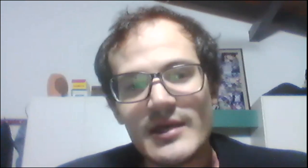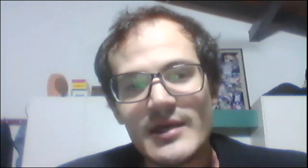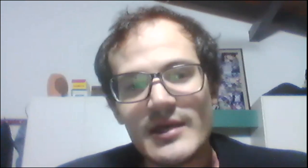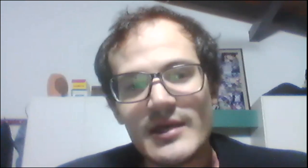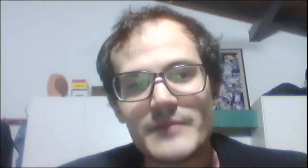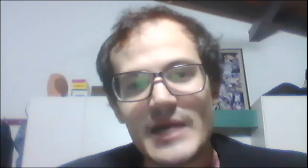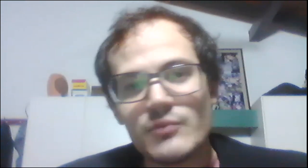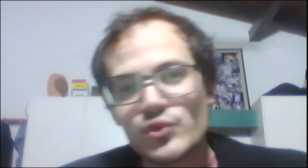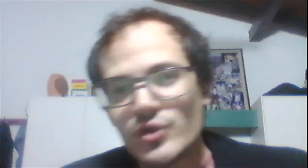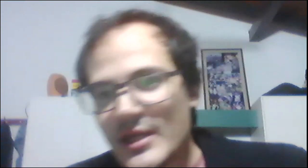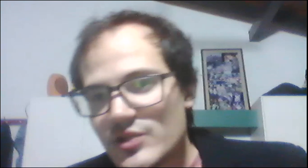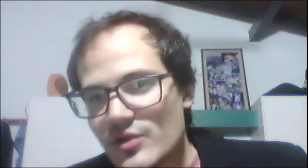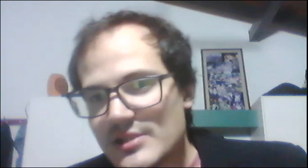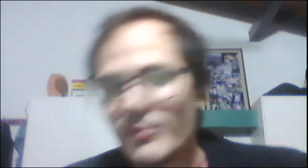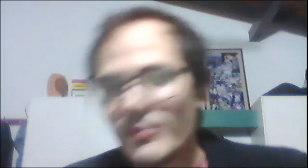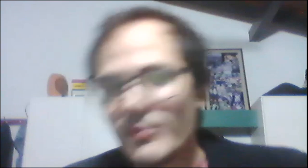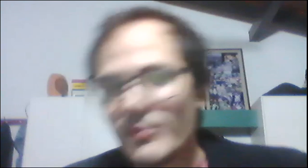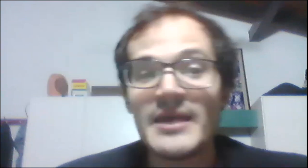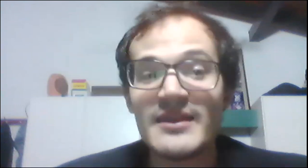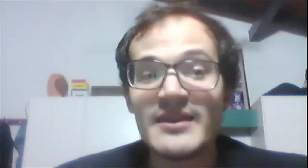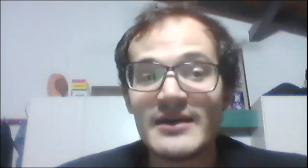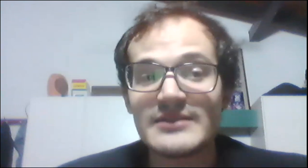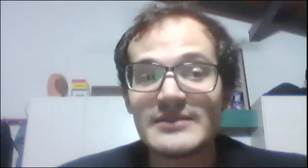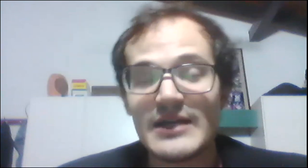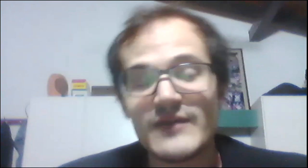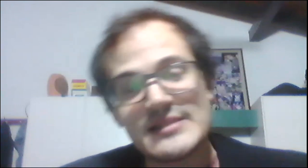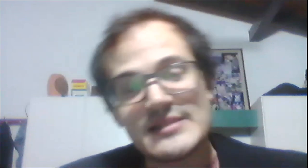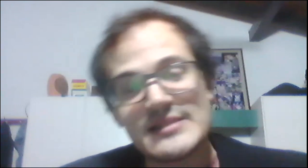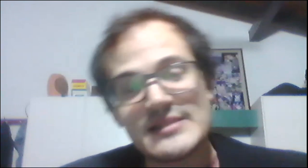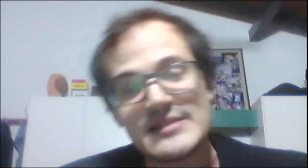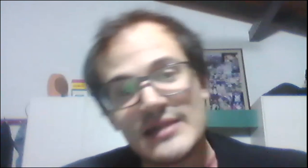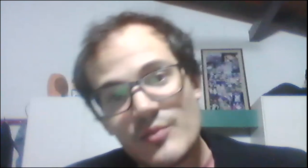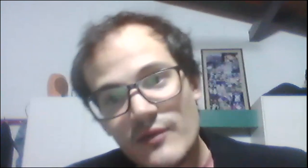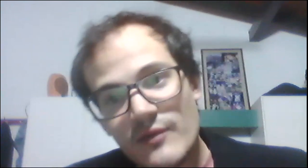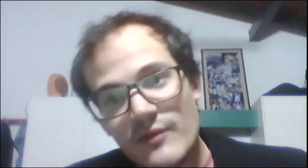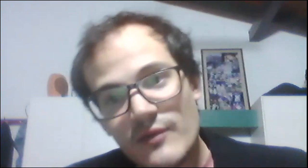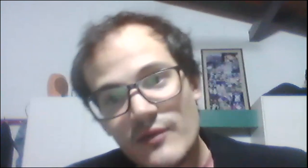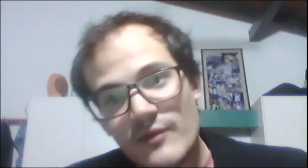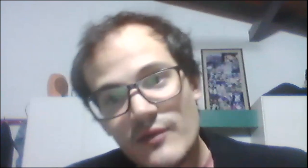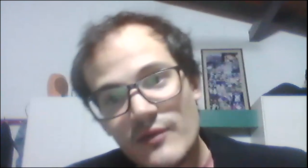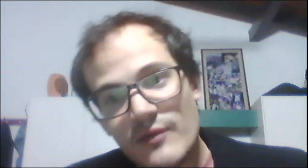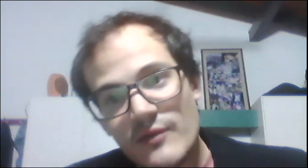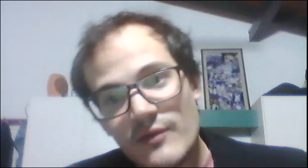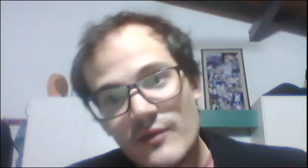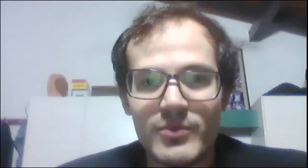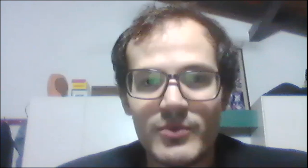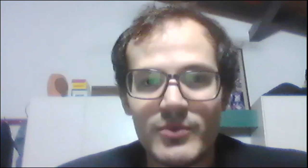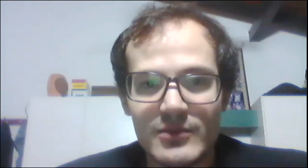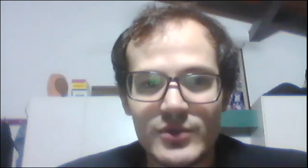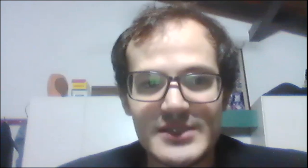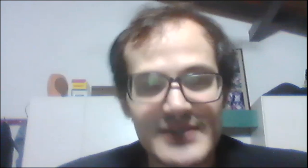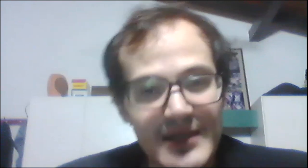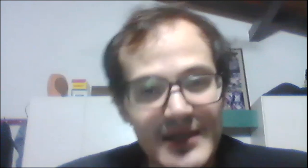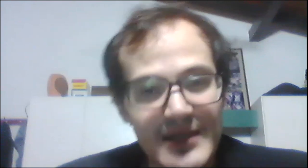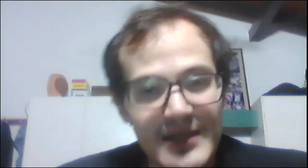Todavía hay muchos derechos que se cumplen a medias, la felicidad del pueblo no es tan amplia y